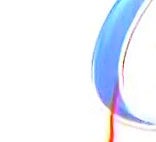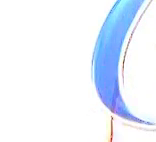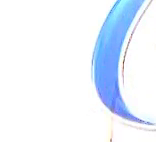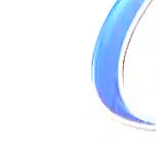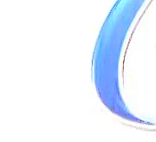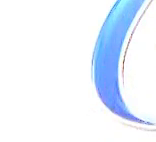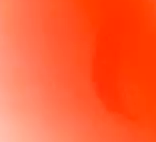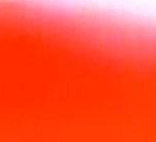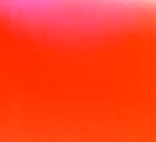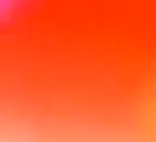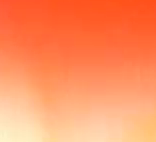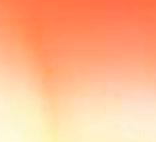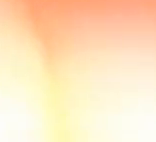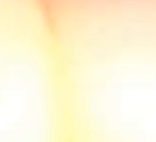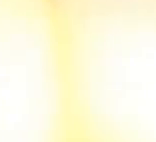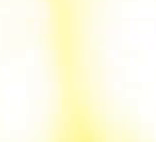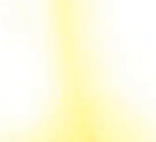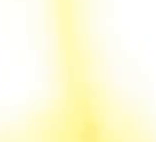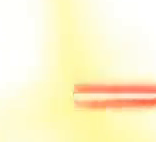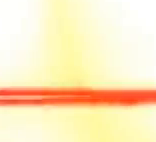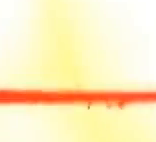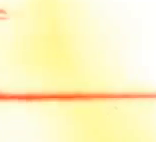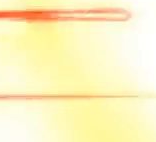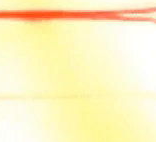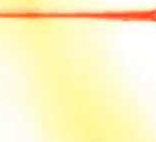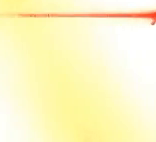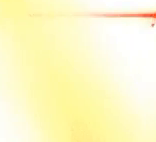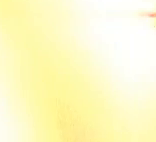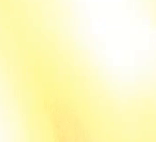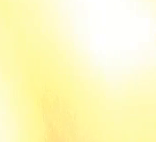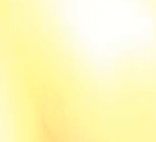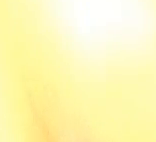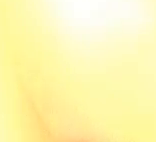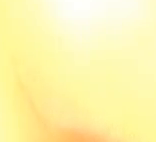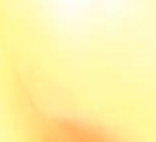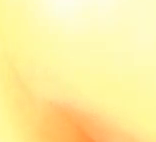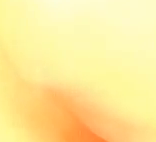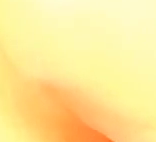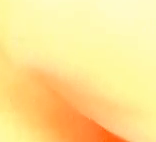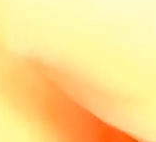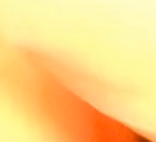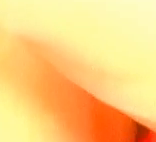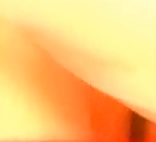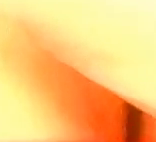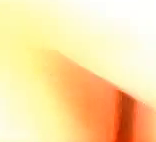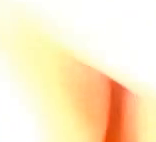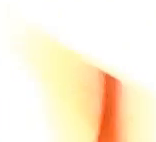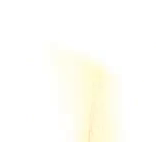mundo. Conexión Vital para mejorar nuestras condiciones de vida.